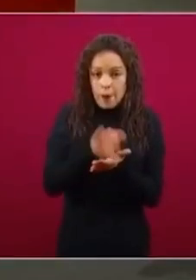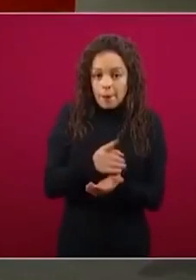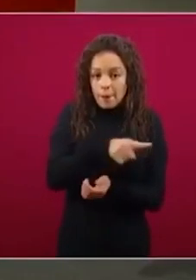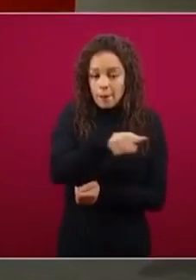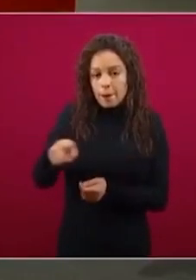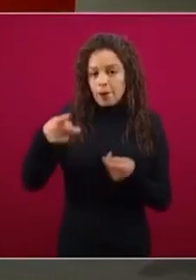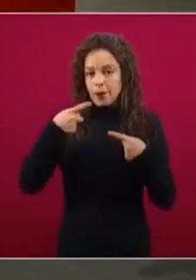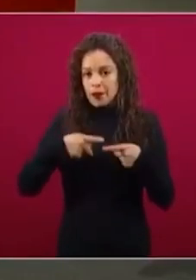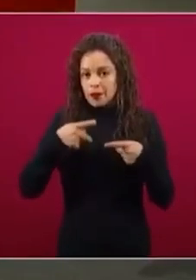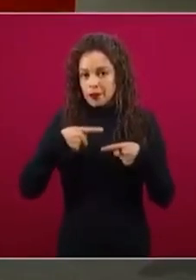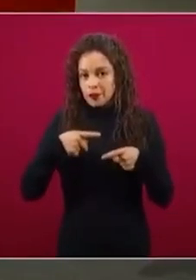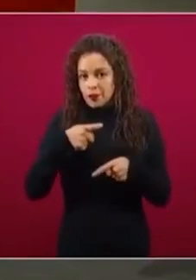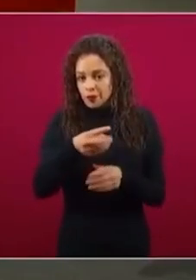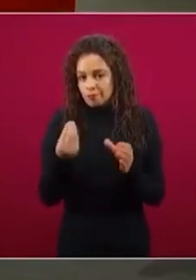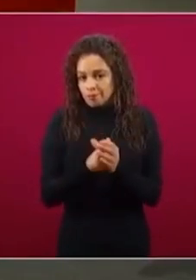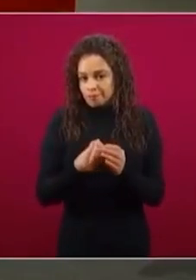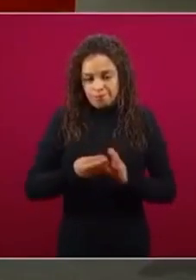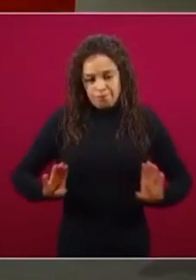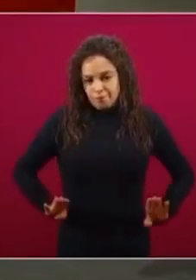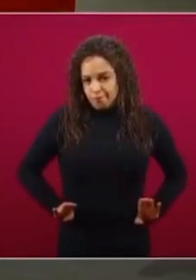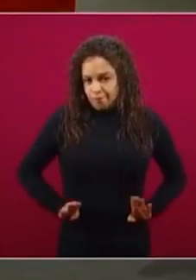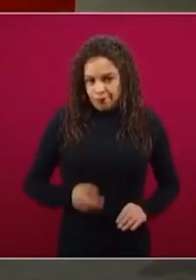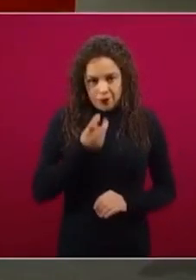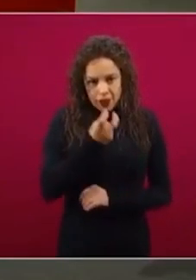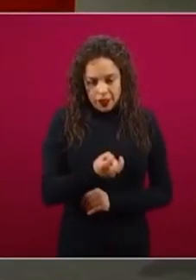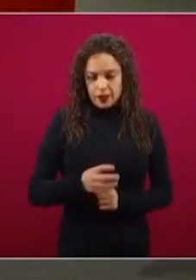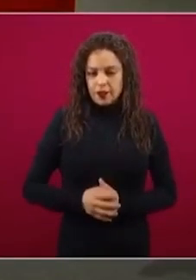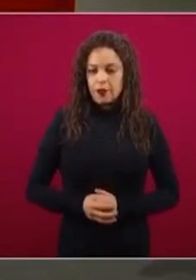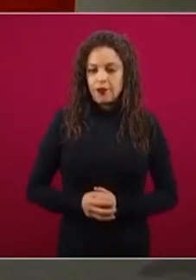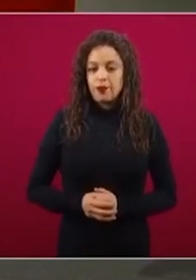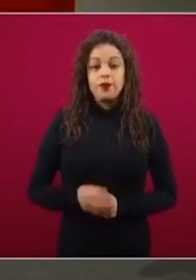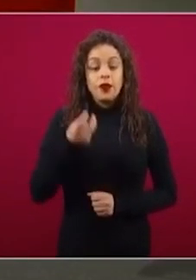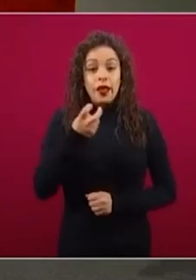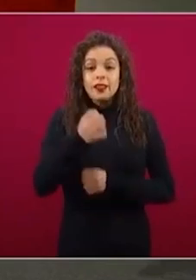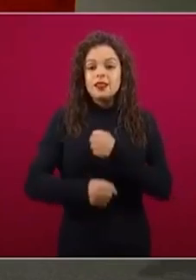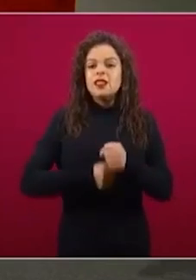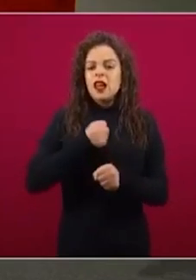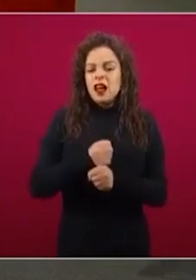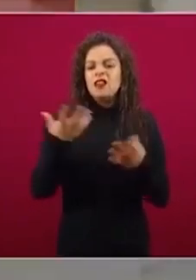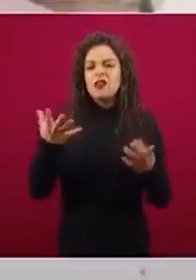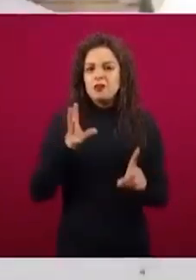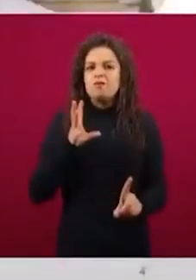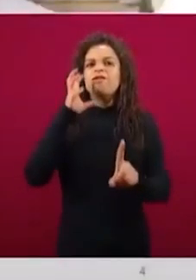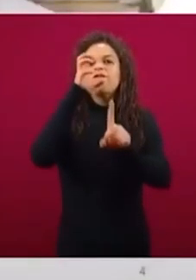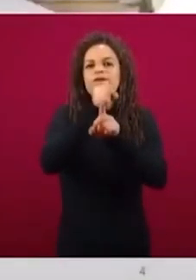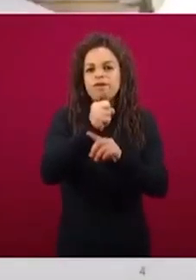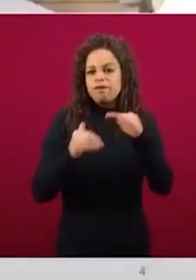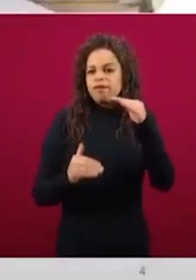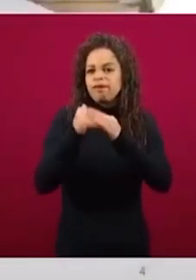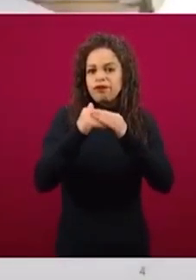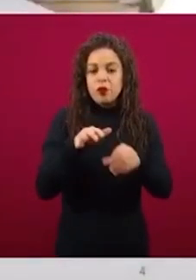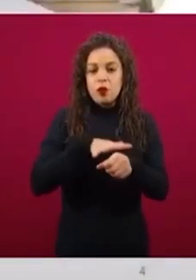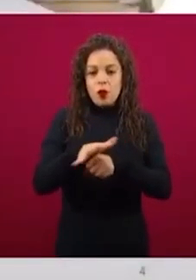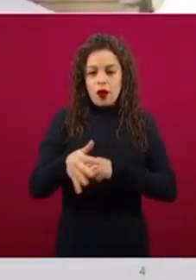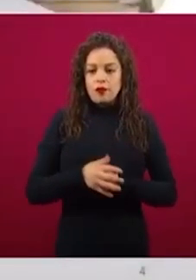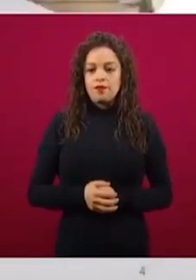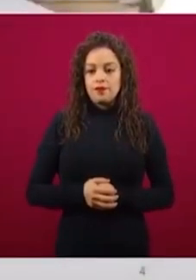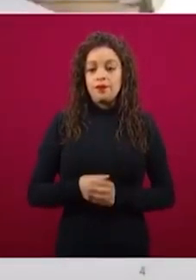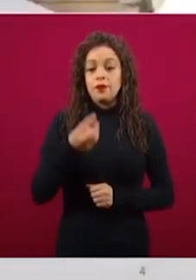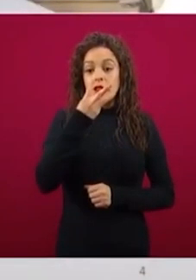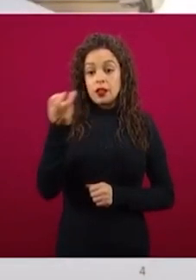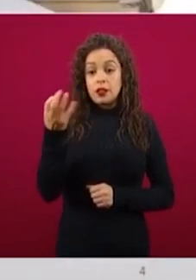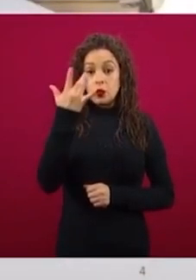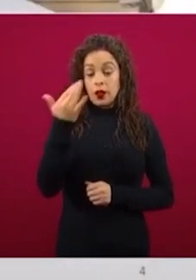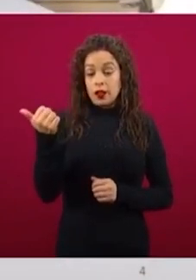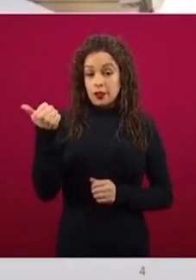Y por la que sigue, ¿cuáles son las metas entonces para este año? Tenemos la vez pasada, como decimos el año pasado, 356,000. Este año